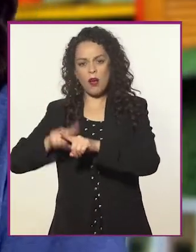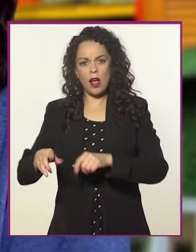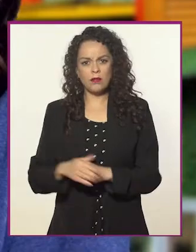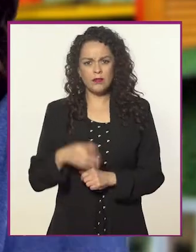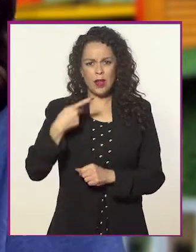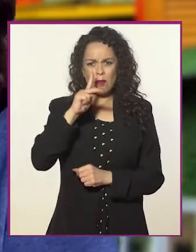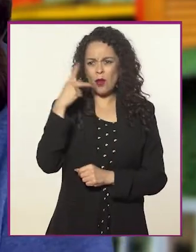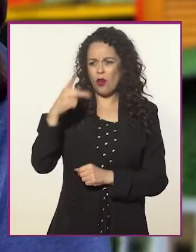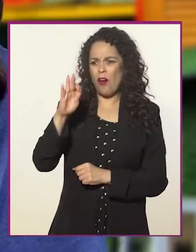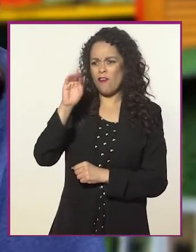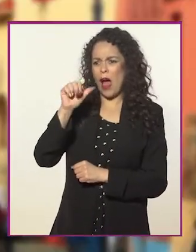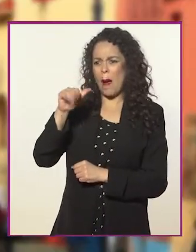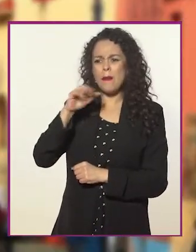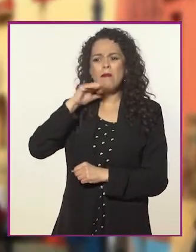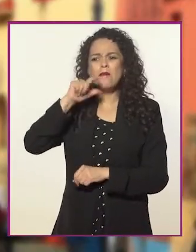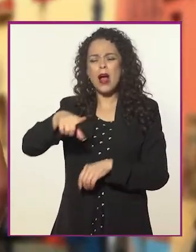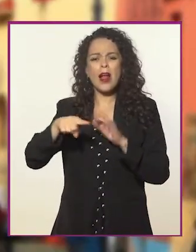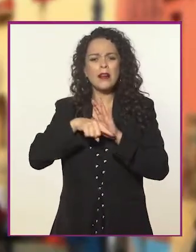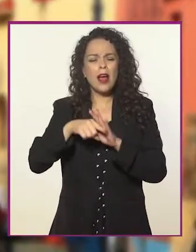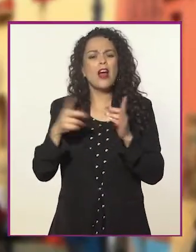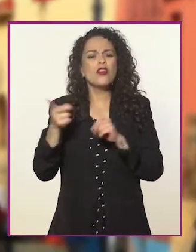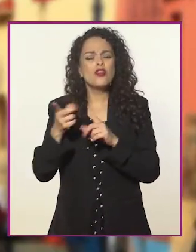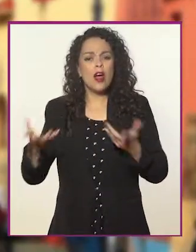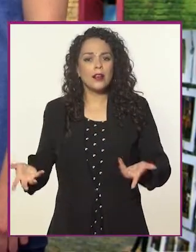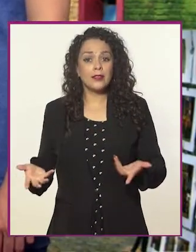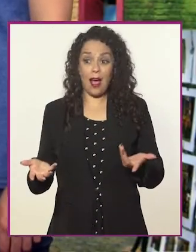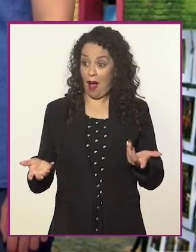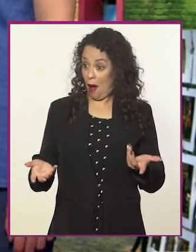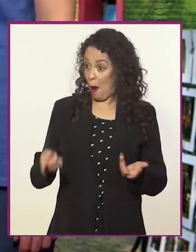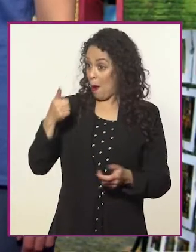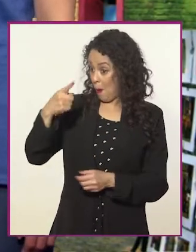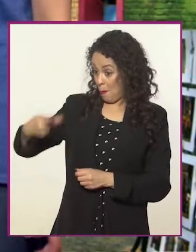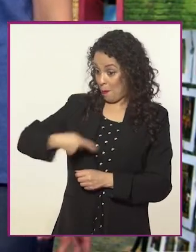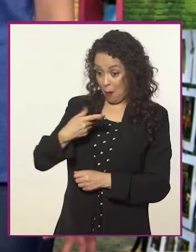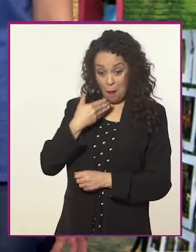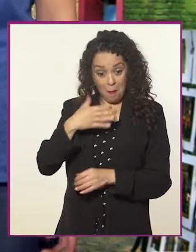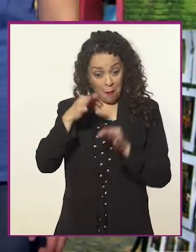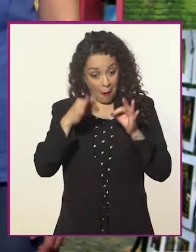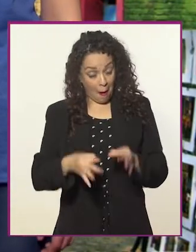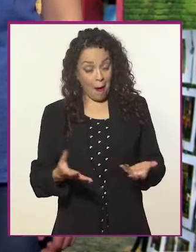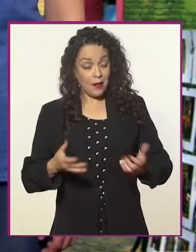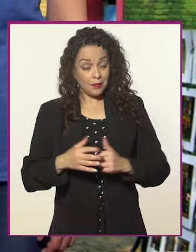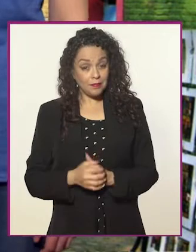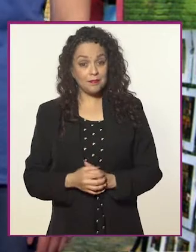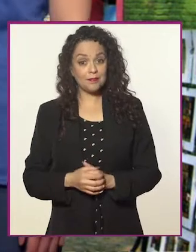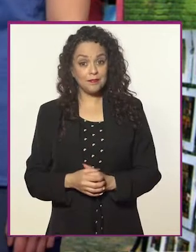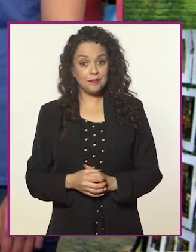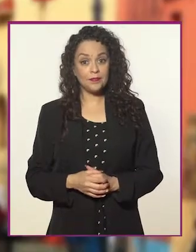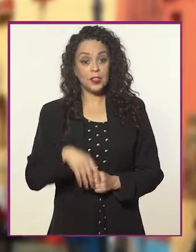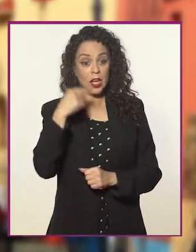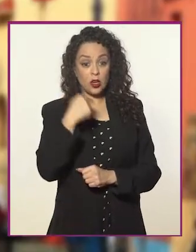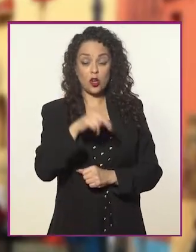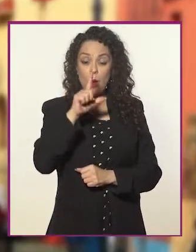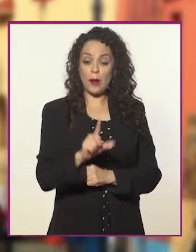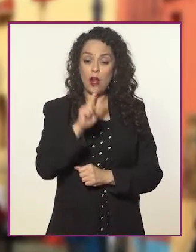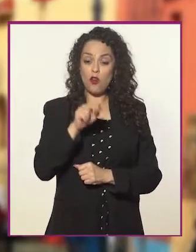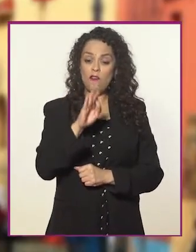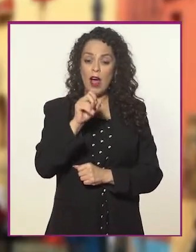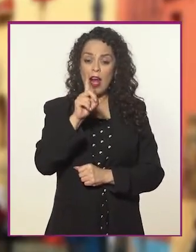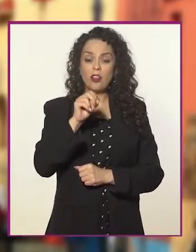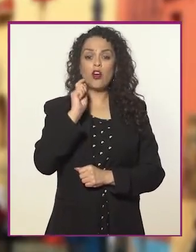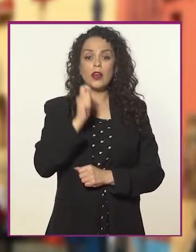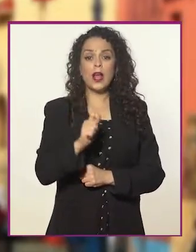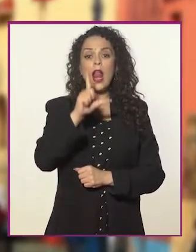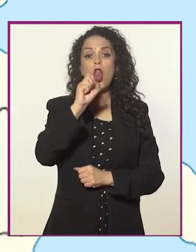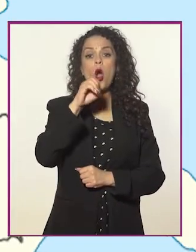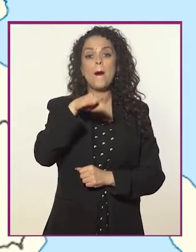sacó la mala fama? Mira vos, que la piba hace buenas preguntas. El nombre lunfardo es una variación